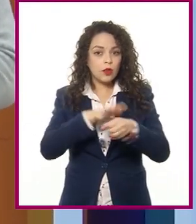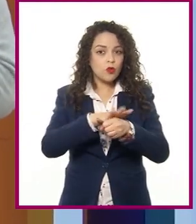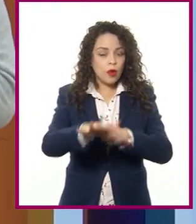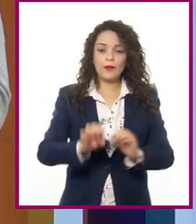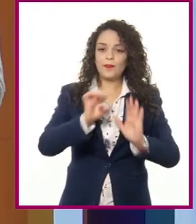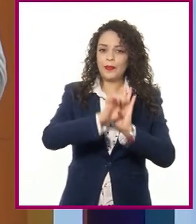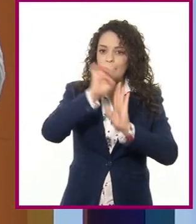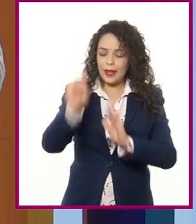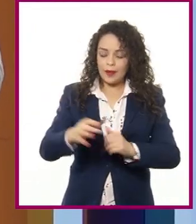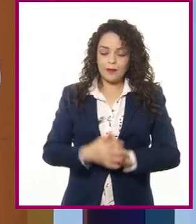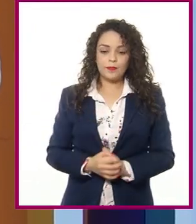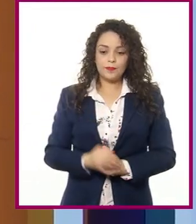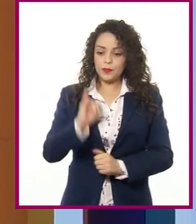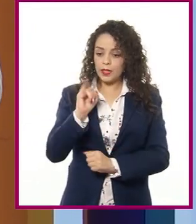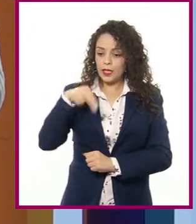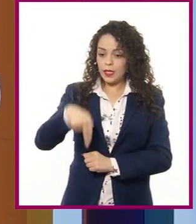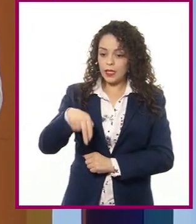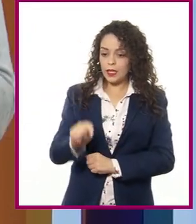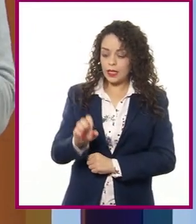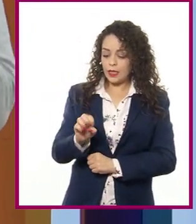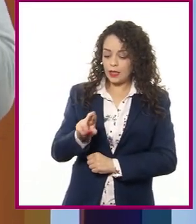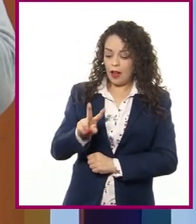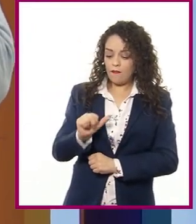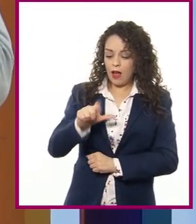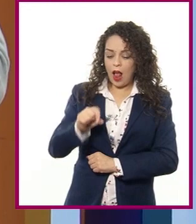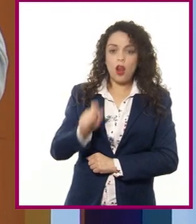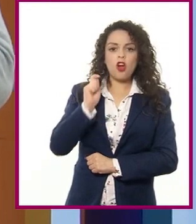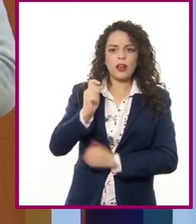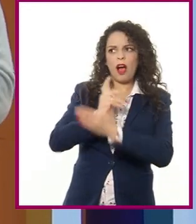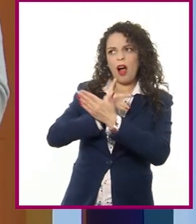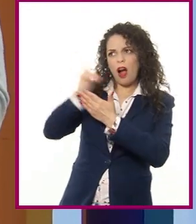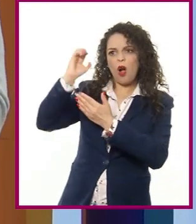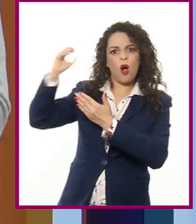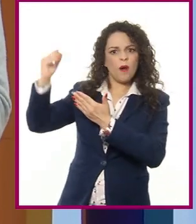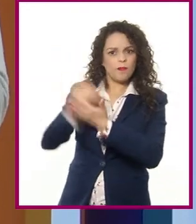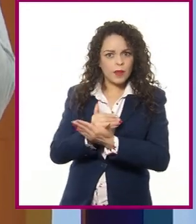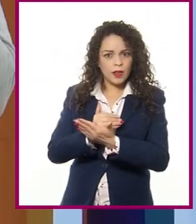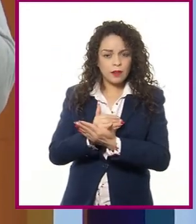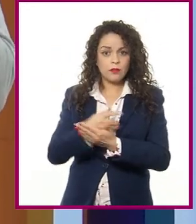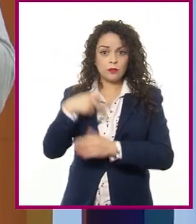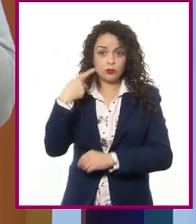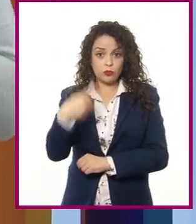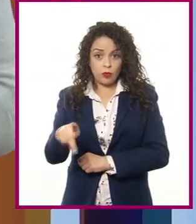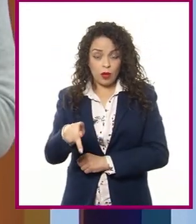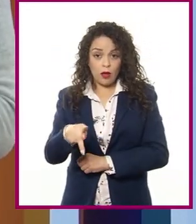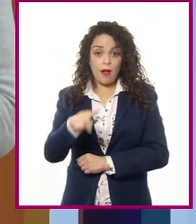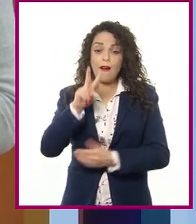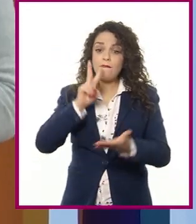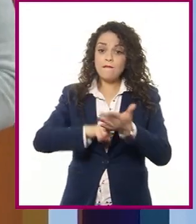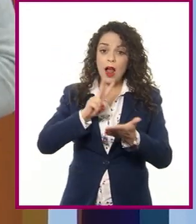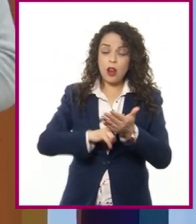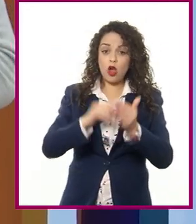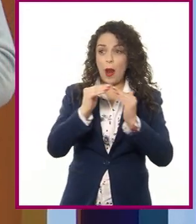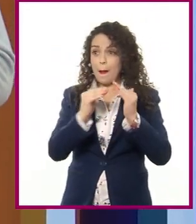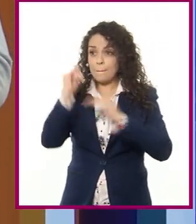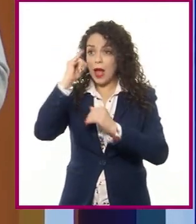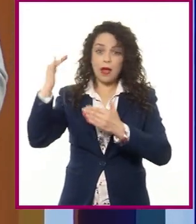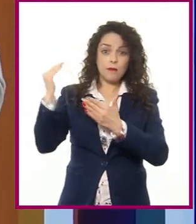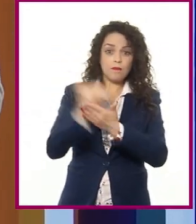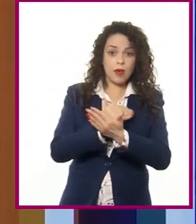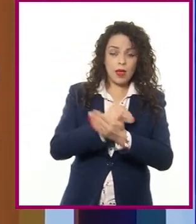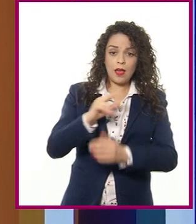ejemplo, los intervalos en los que hay un aumento o disminución, sus valores máximos y mínimos y su